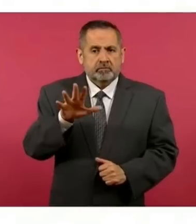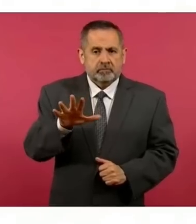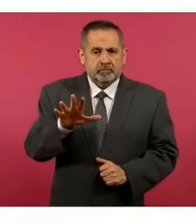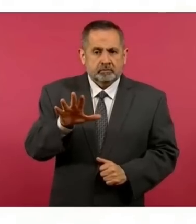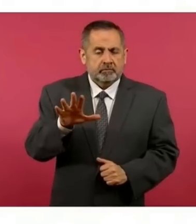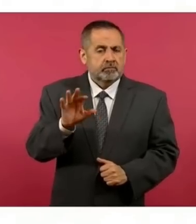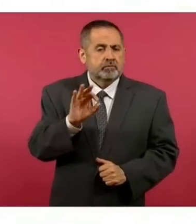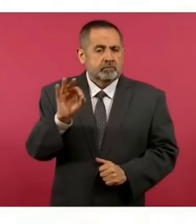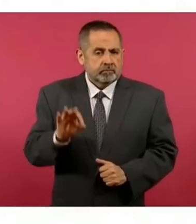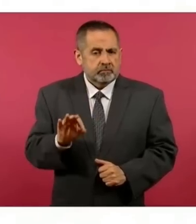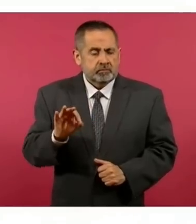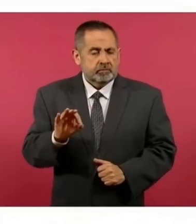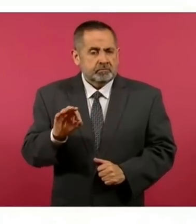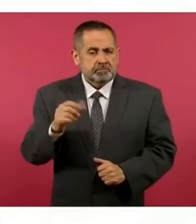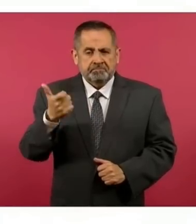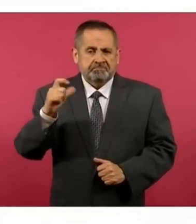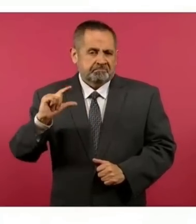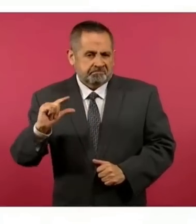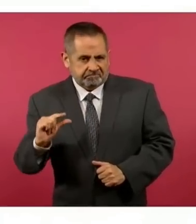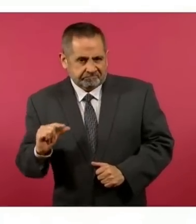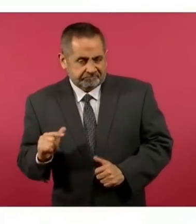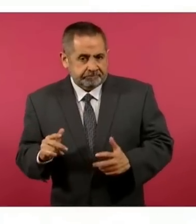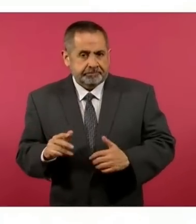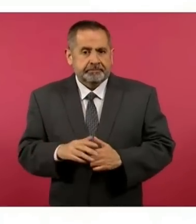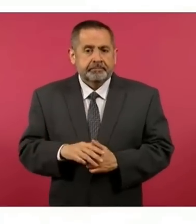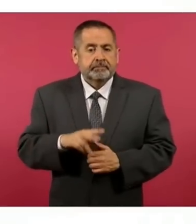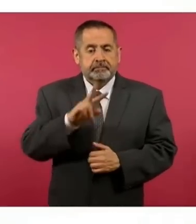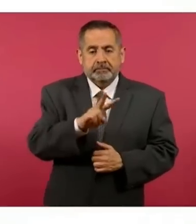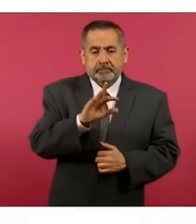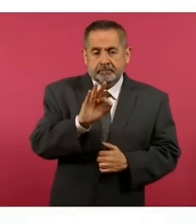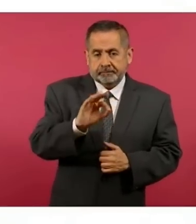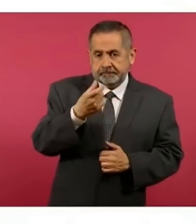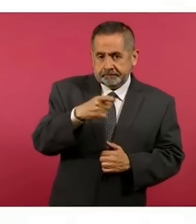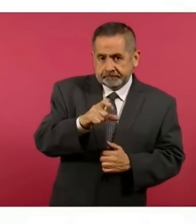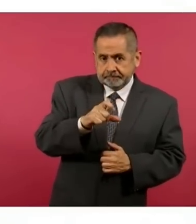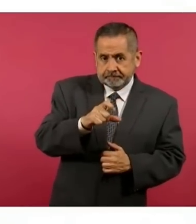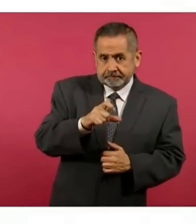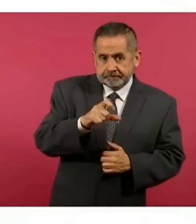185% de devaluación, con Vicente Fox